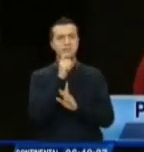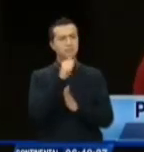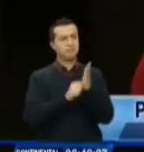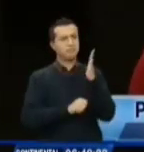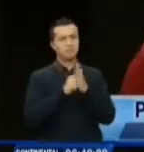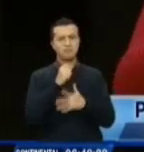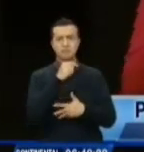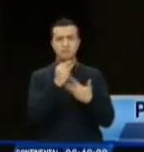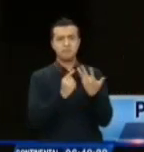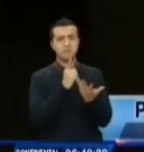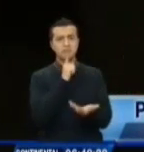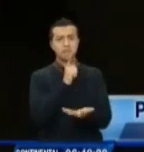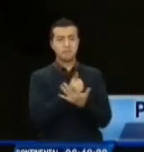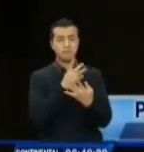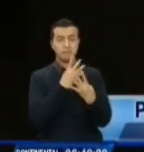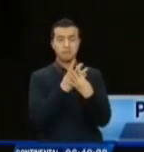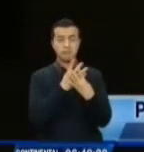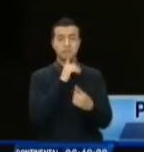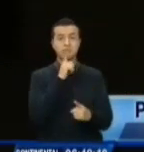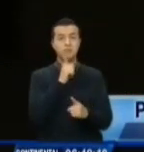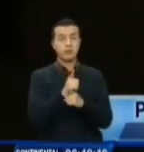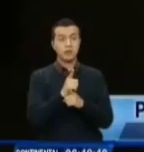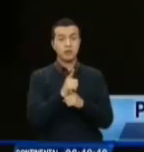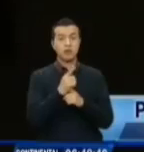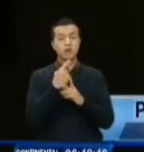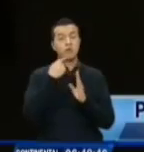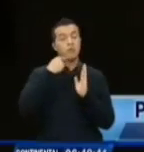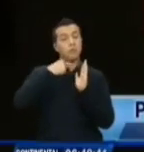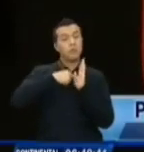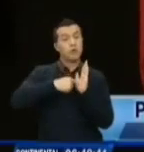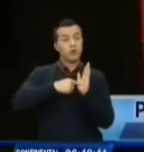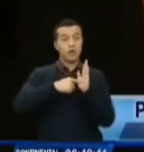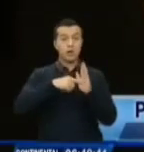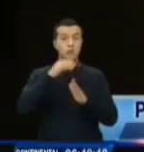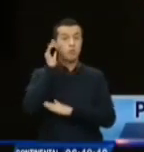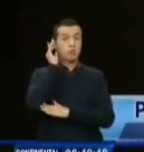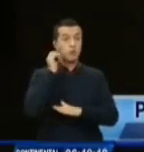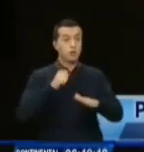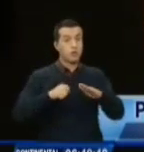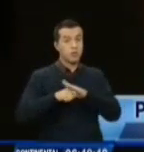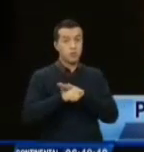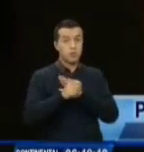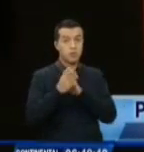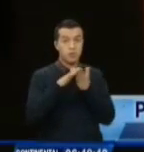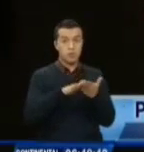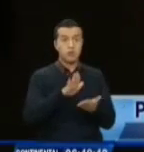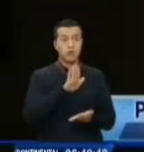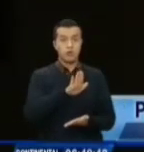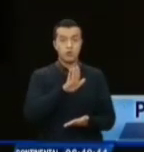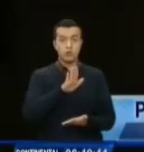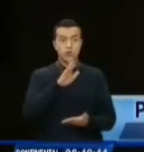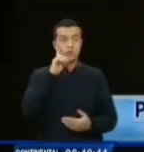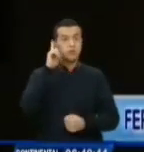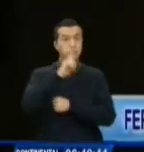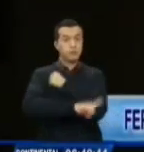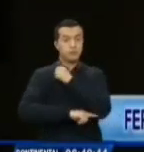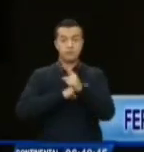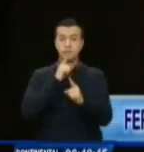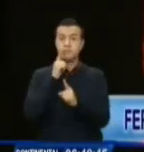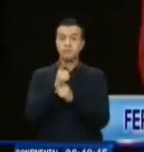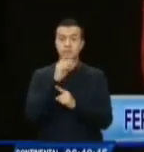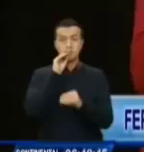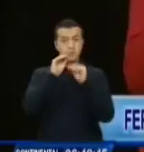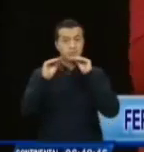del Código Integral Penal, que tipifica el femicidio, diciéndole al país entero que